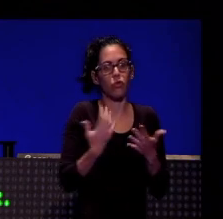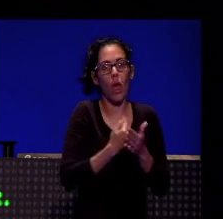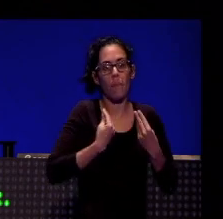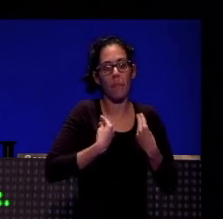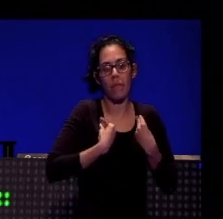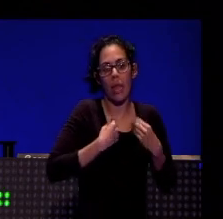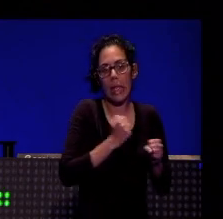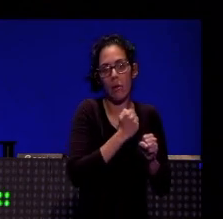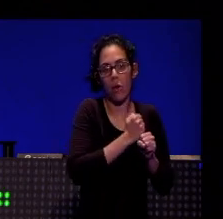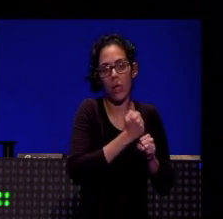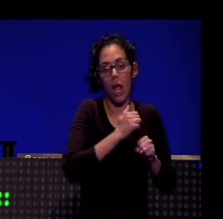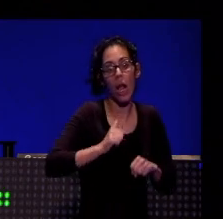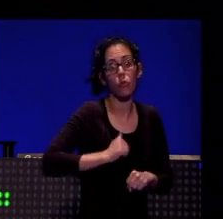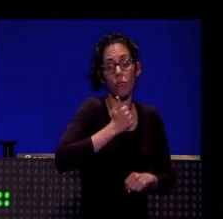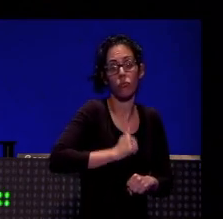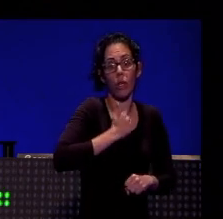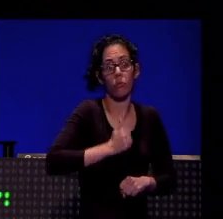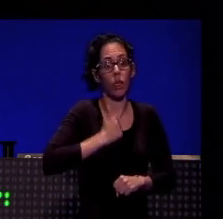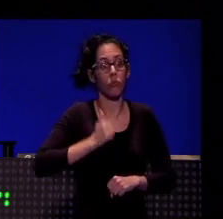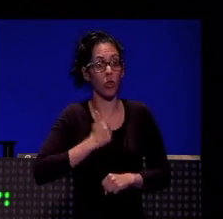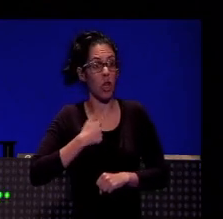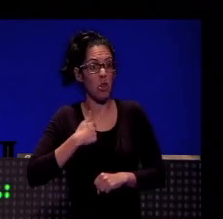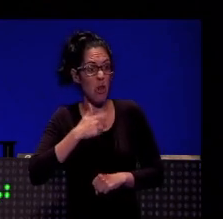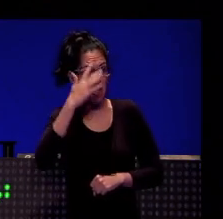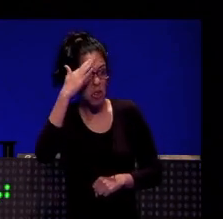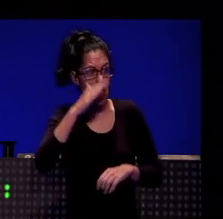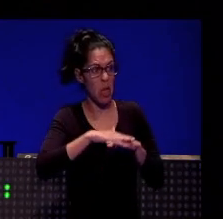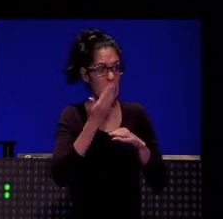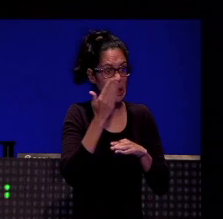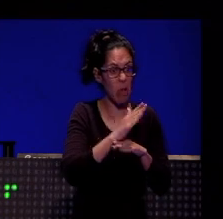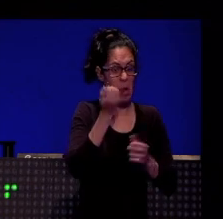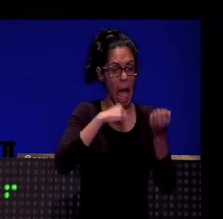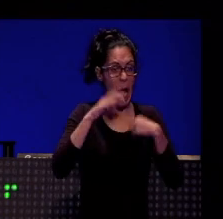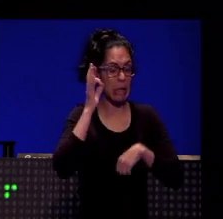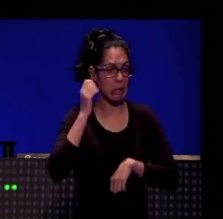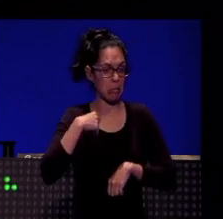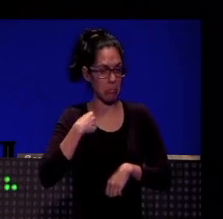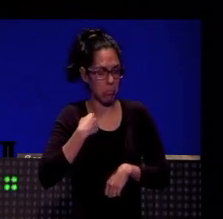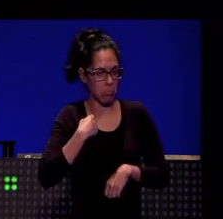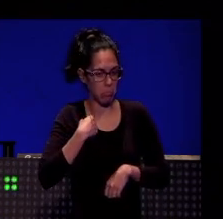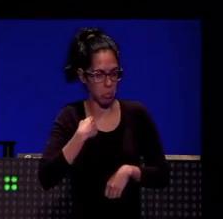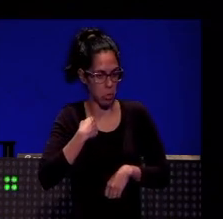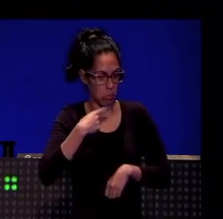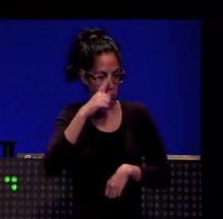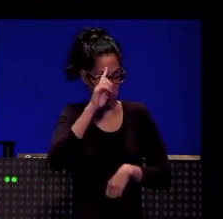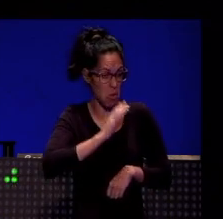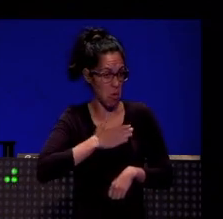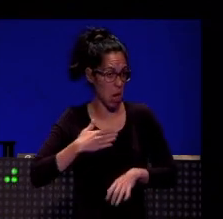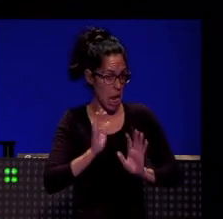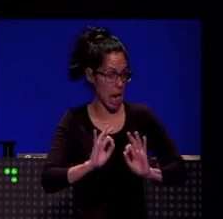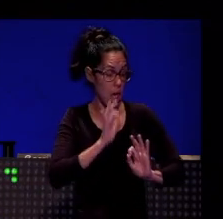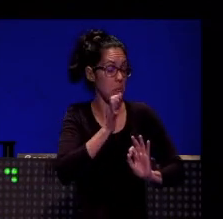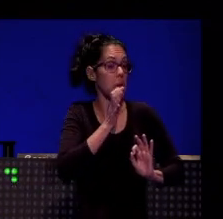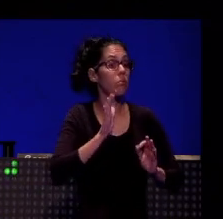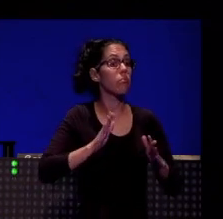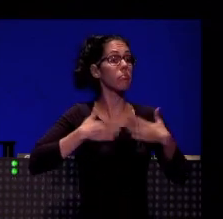coincidencias yo nunca había soñado ser actriz ni ser presentadora ni ser nada de eso pero todo siempre me lo he ido encontrando por